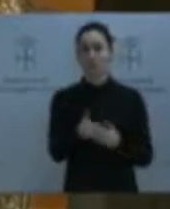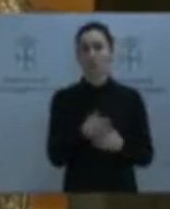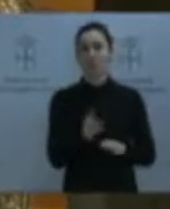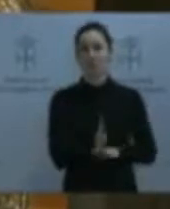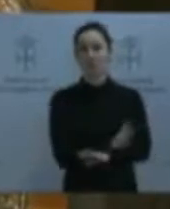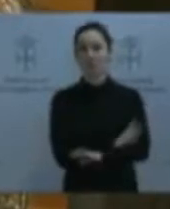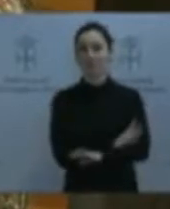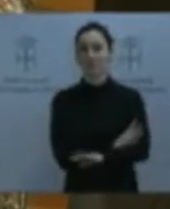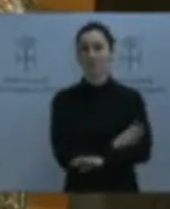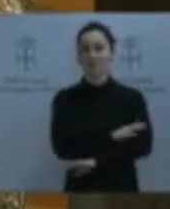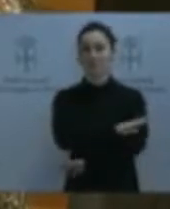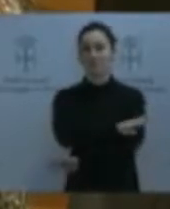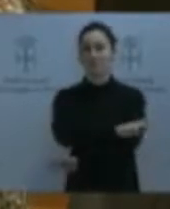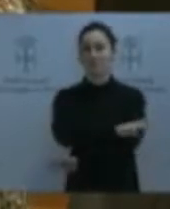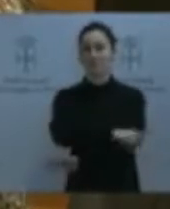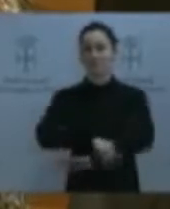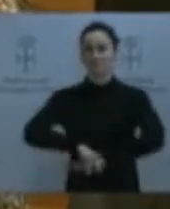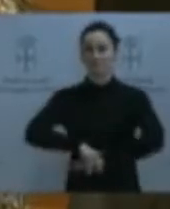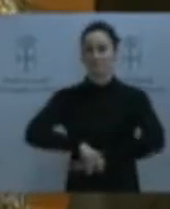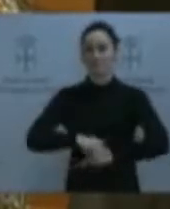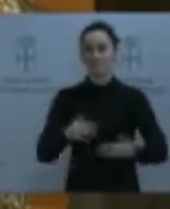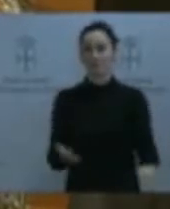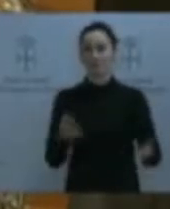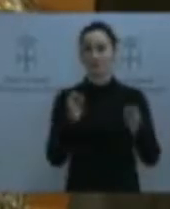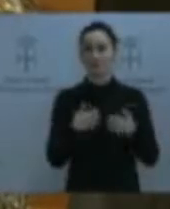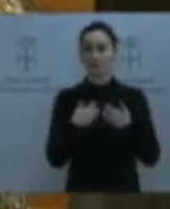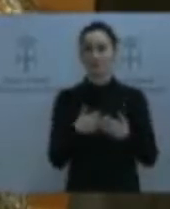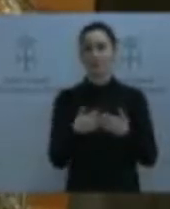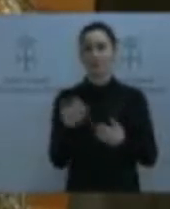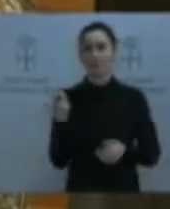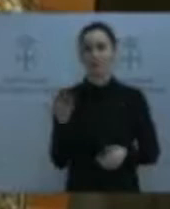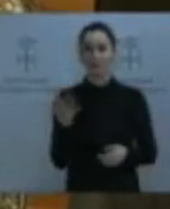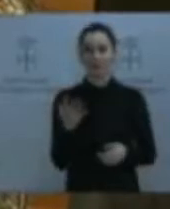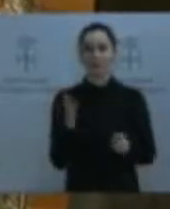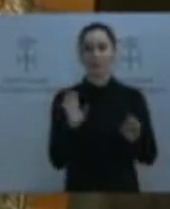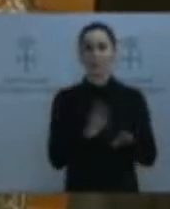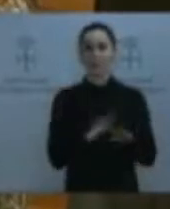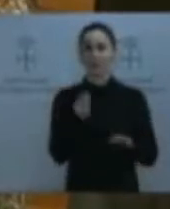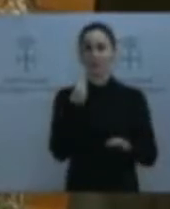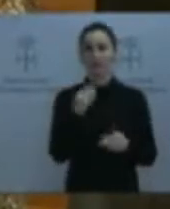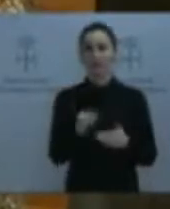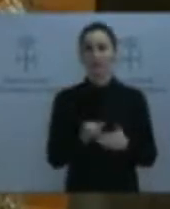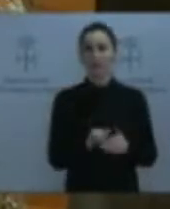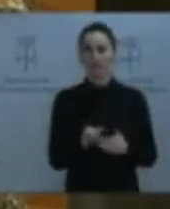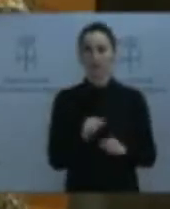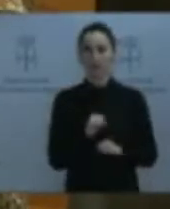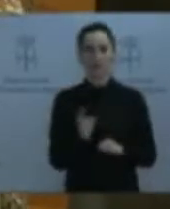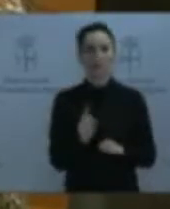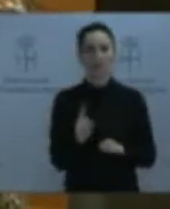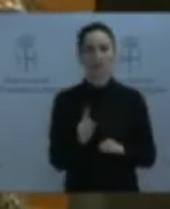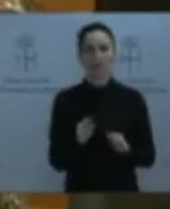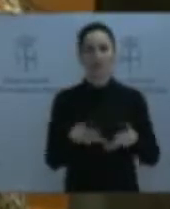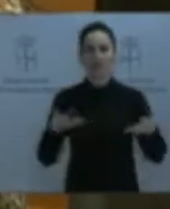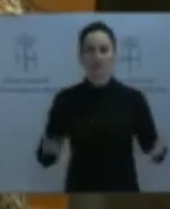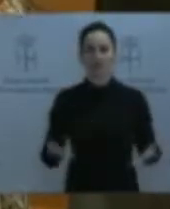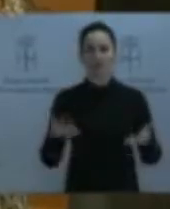pequeñas industrias artesanales y a modelos de consumo de cercanía, sin esperar a que las grandes industrias lácteas quieran apostar, porque las políticas